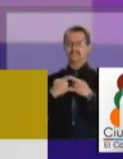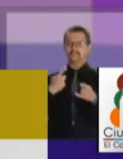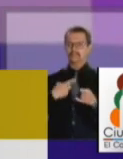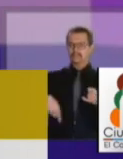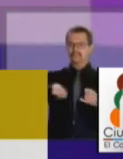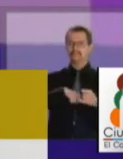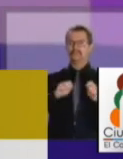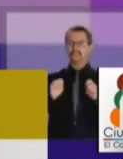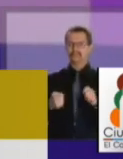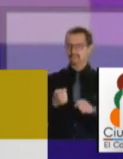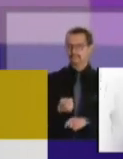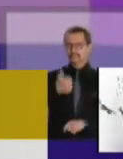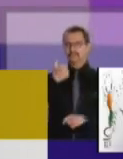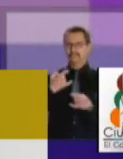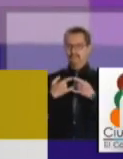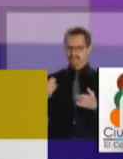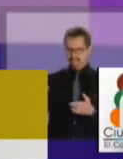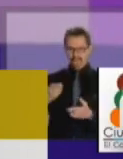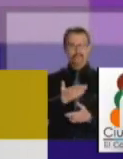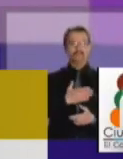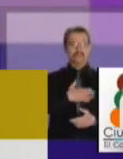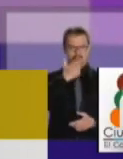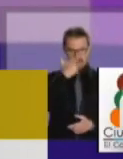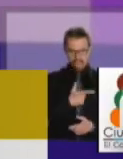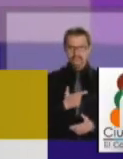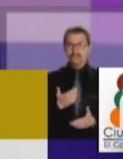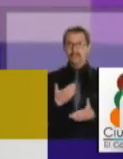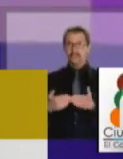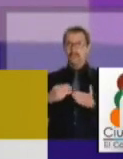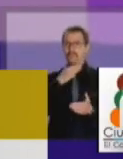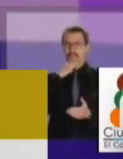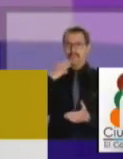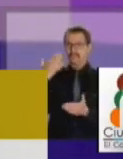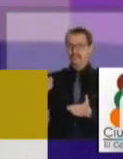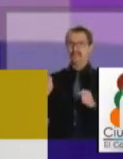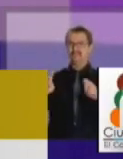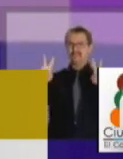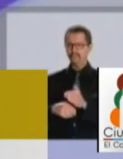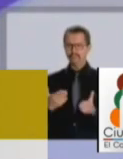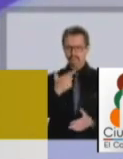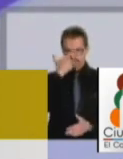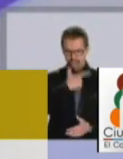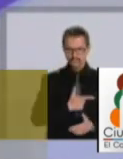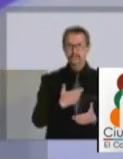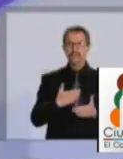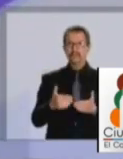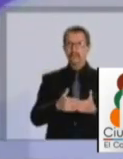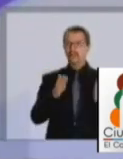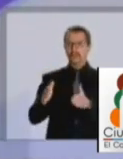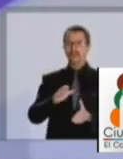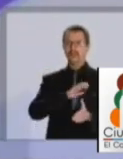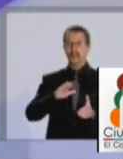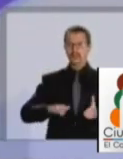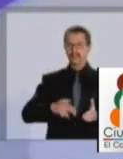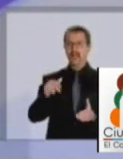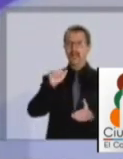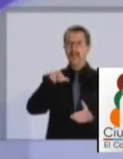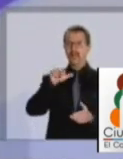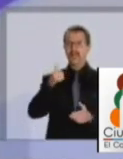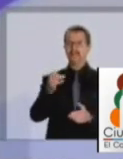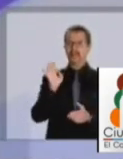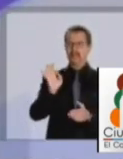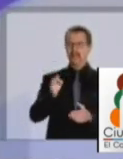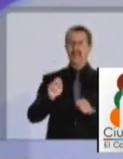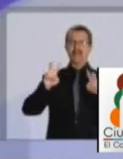un acertijo involuntario, un evento sin pies ni cabeza. Eso, por desgracia, fue el debate de los candidatos a la